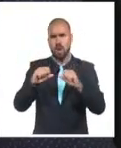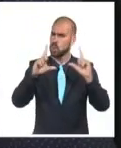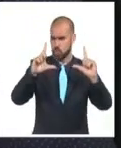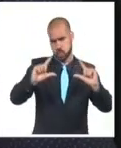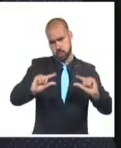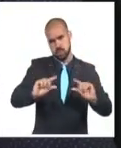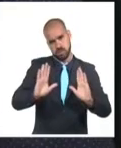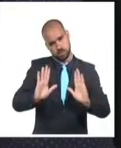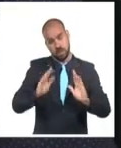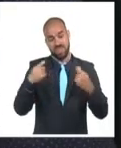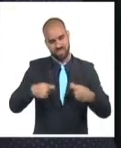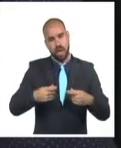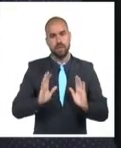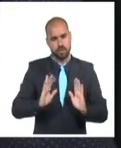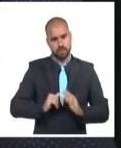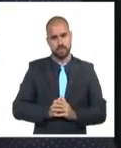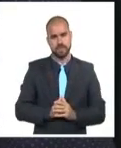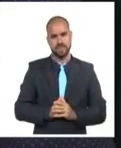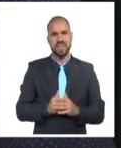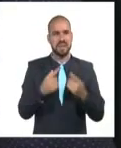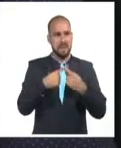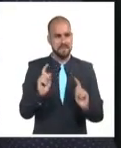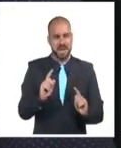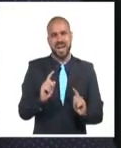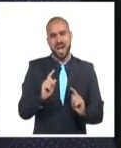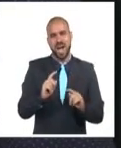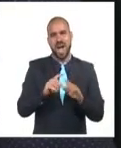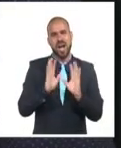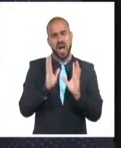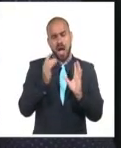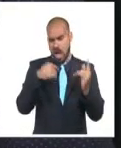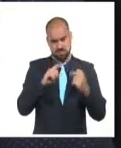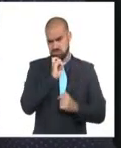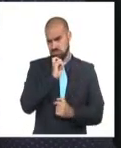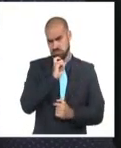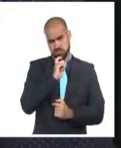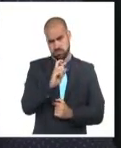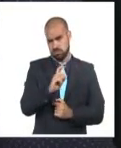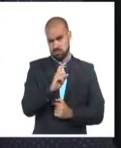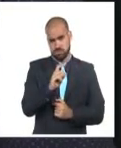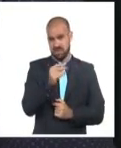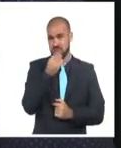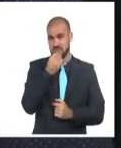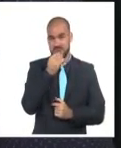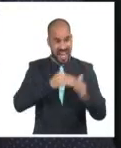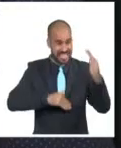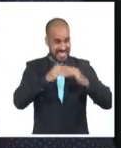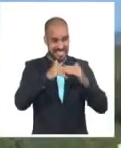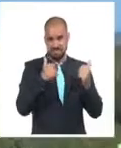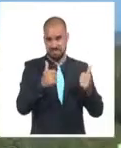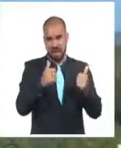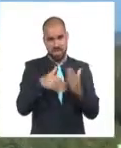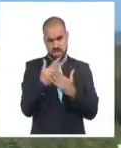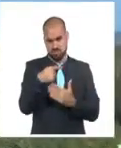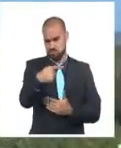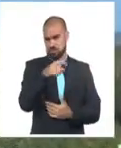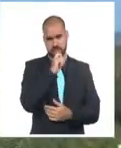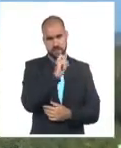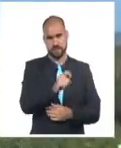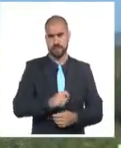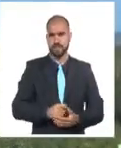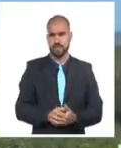pero indiscutiblemente no, con la condición esta que estaba explicando, no vamos a tener posibilidad de cubrir la demanda en los próximos días. Al